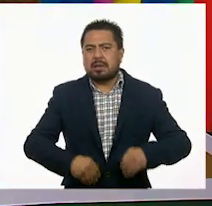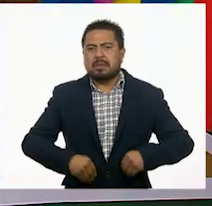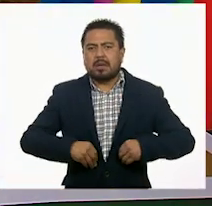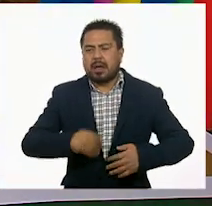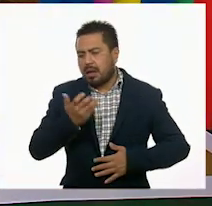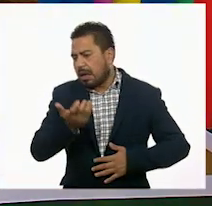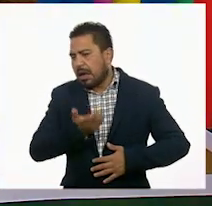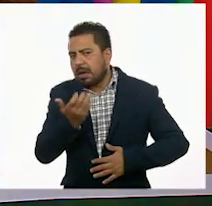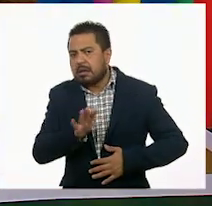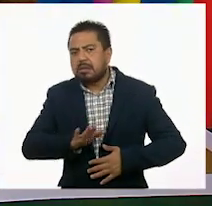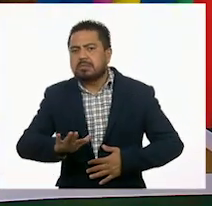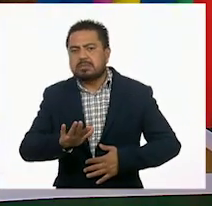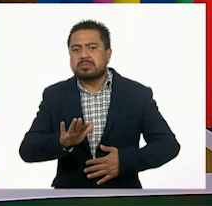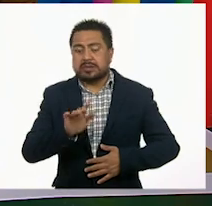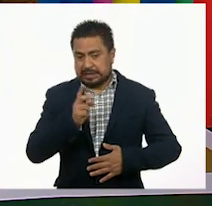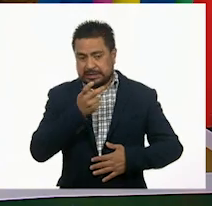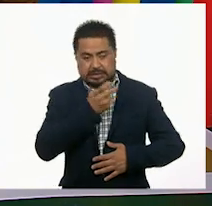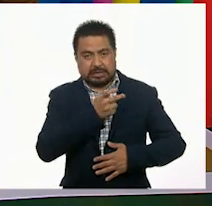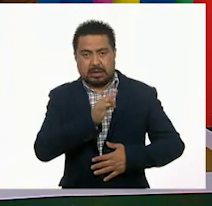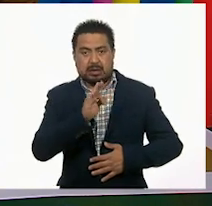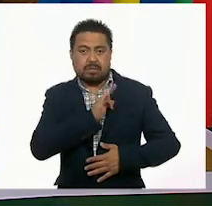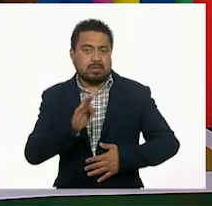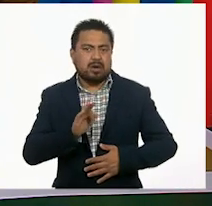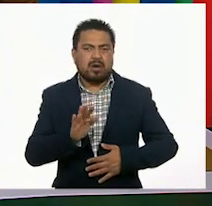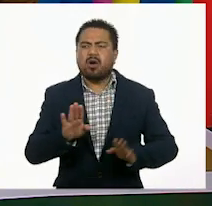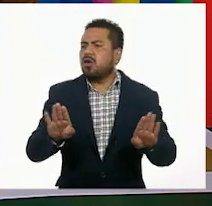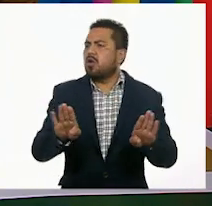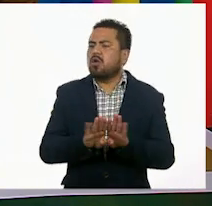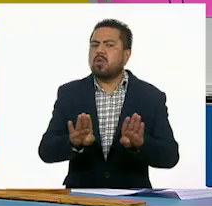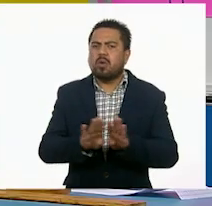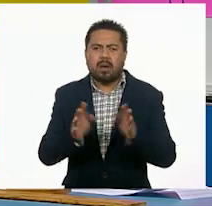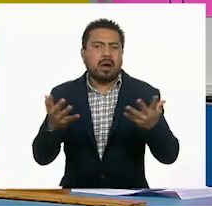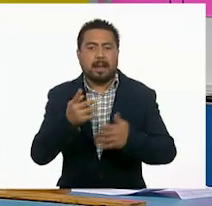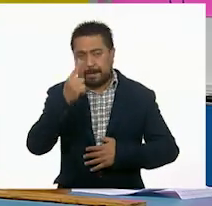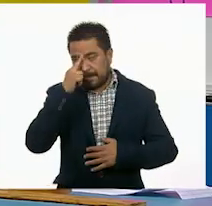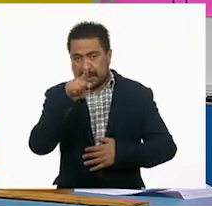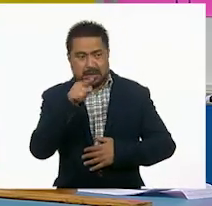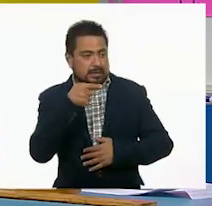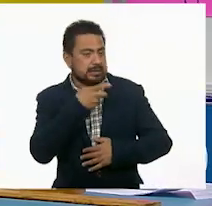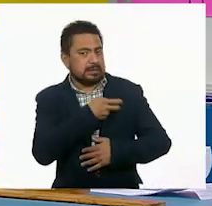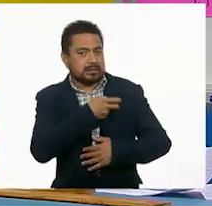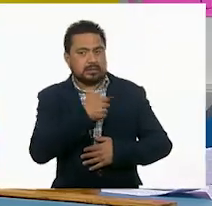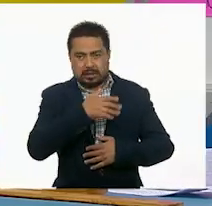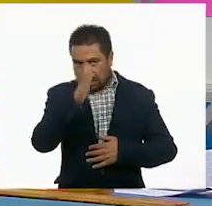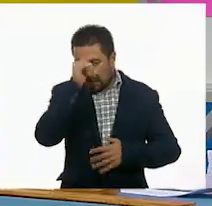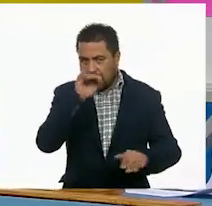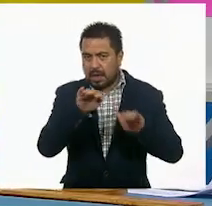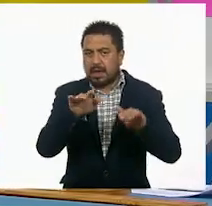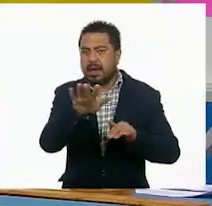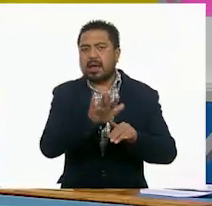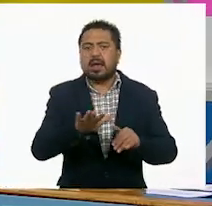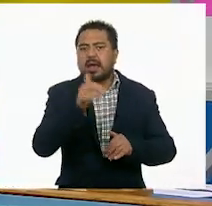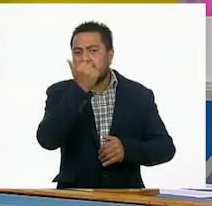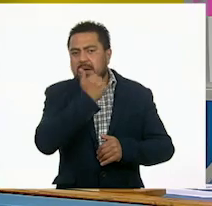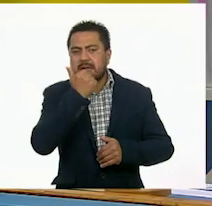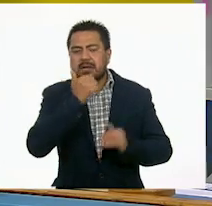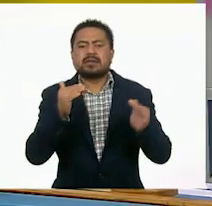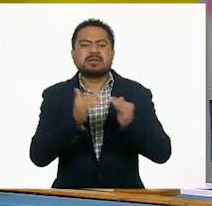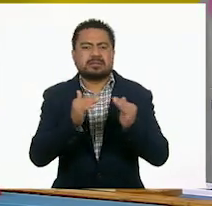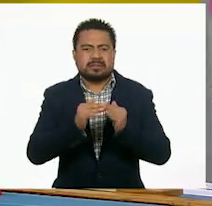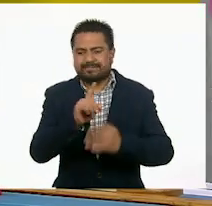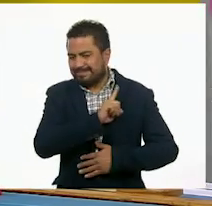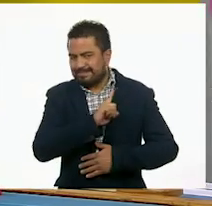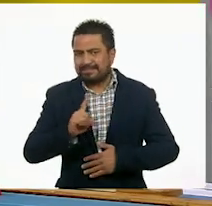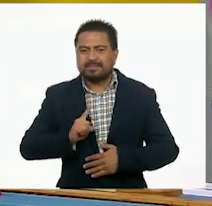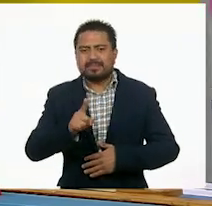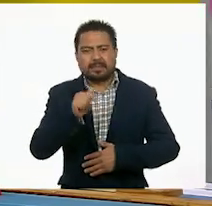cotidiana. Y esta podría ser una de ellas, a ver cómo la haría. Y para ello, les recuerdo a nuestros alumnos en casa que tienen que